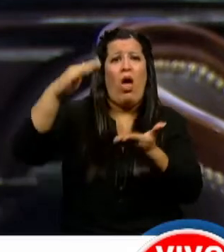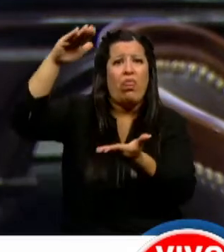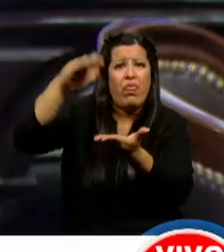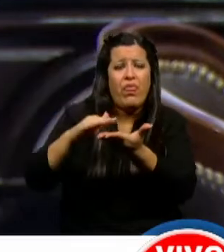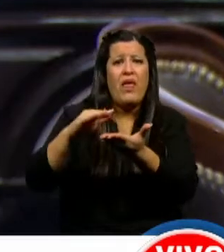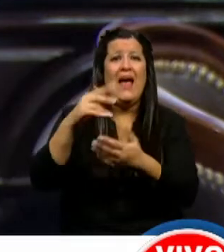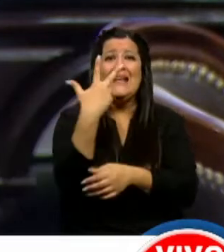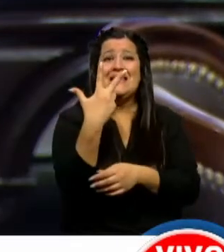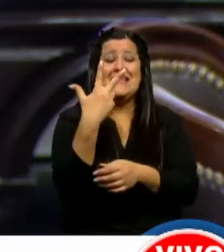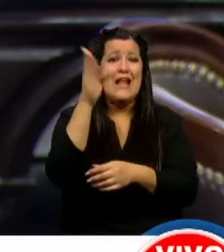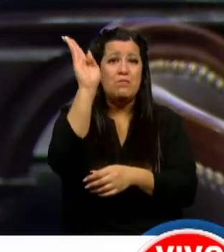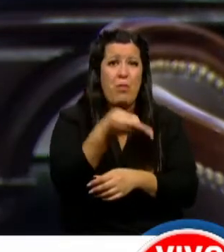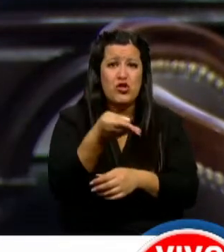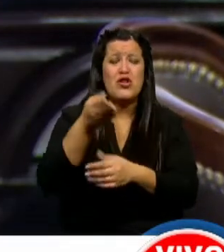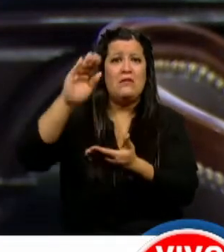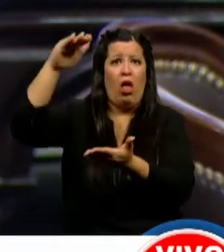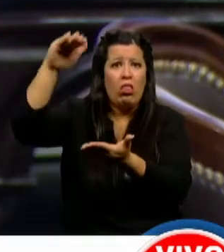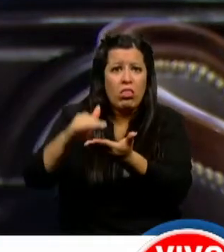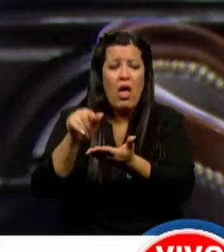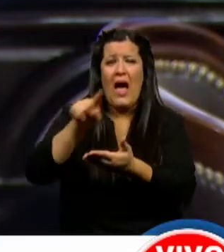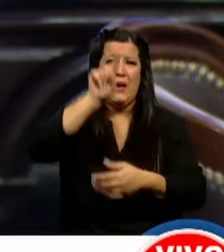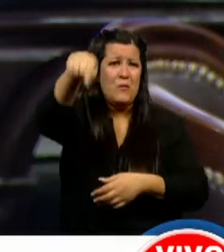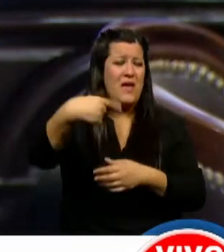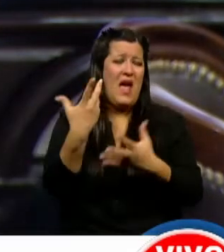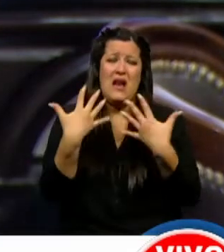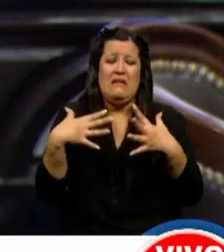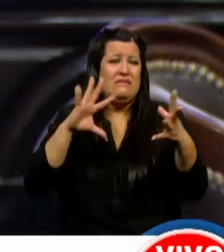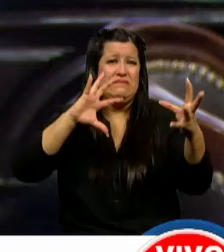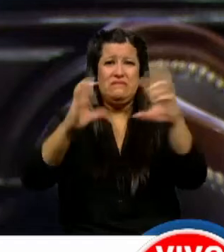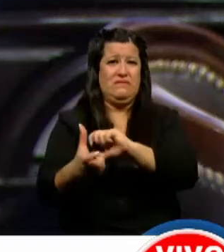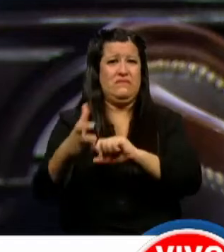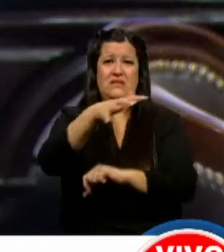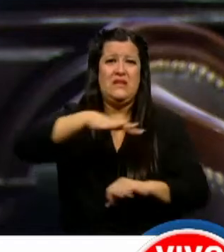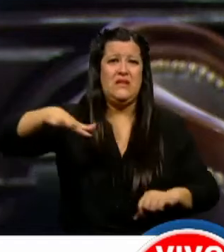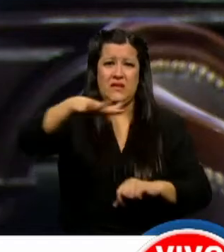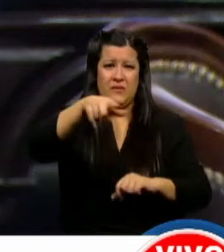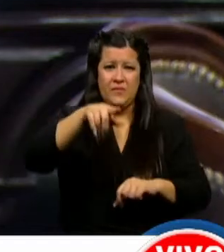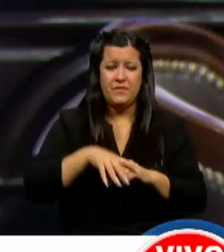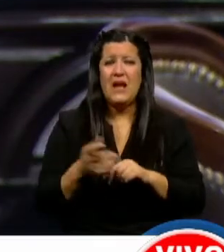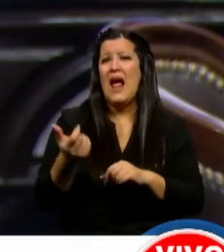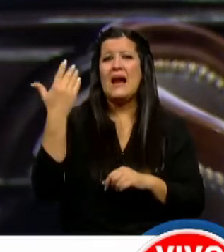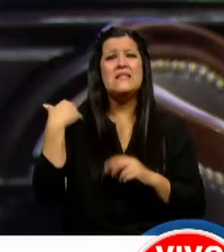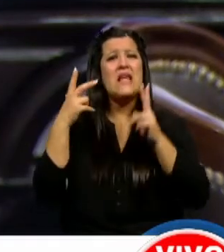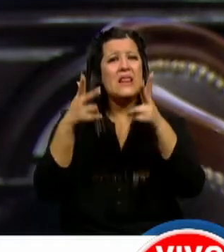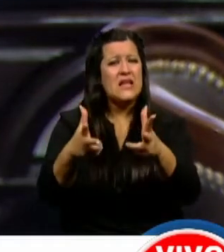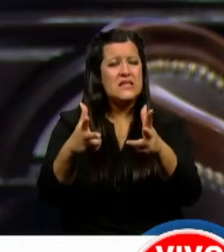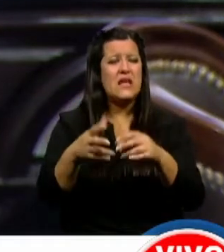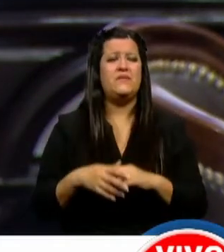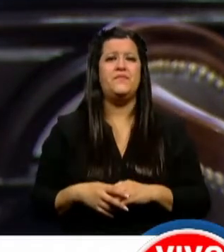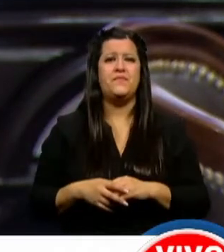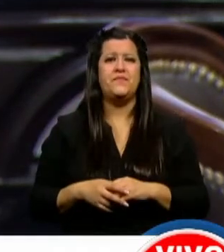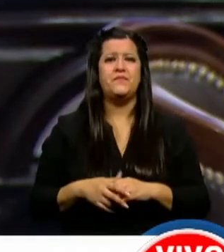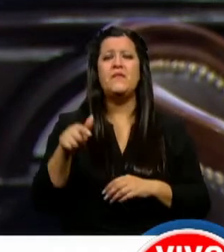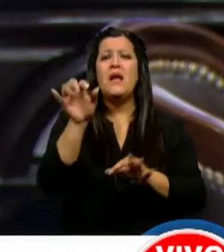en 3 puntos indudablemente va a golpear fuertemente al sector. Decía recién presidente, que